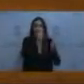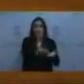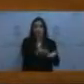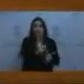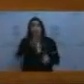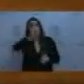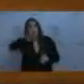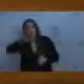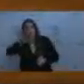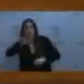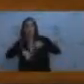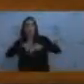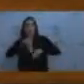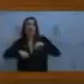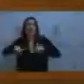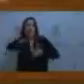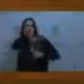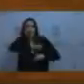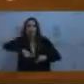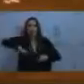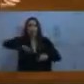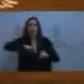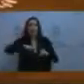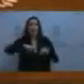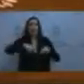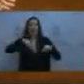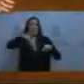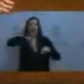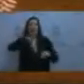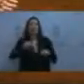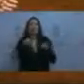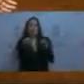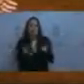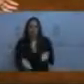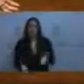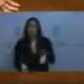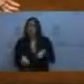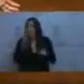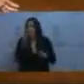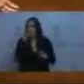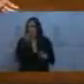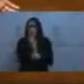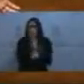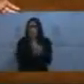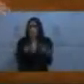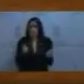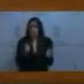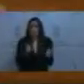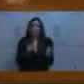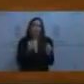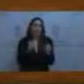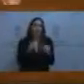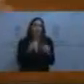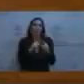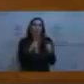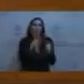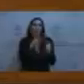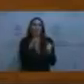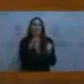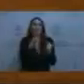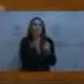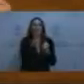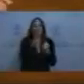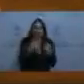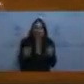función de la superficie territorial. Pues, hombre, no creo que para un presupuesto como del Principado de Asturias 200.000